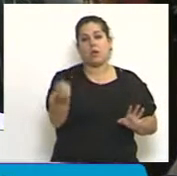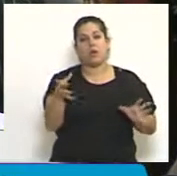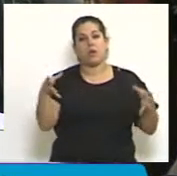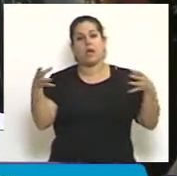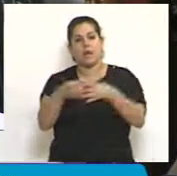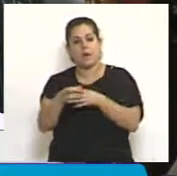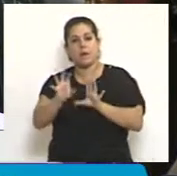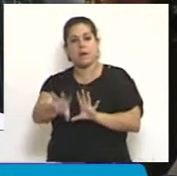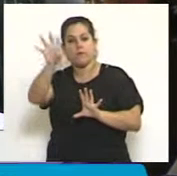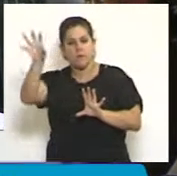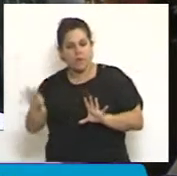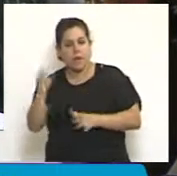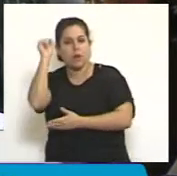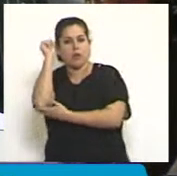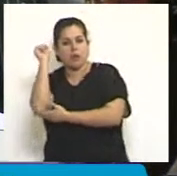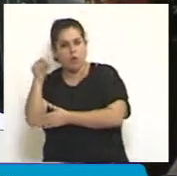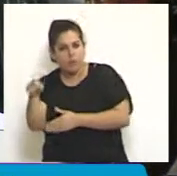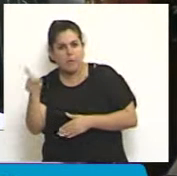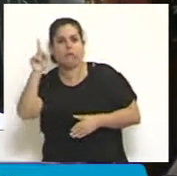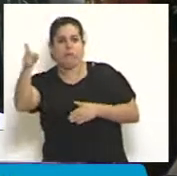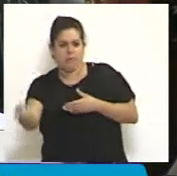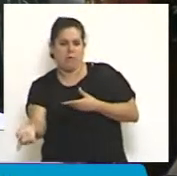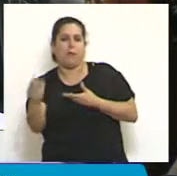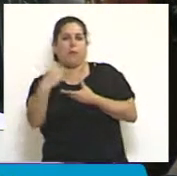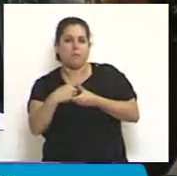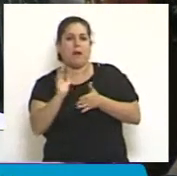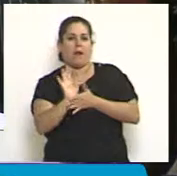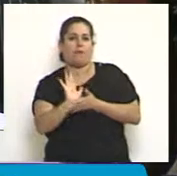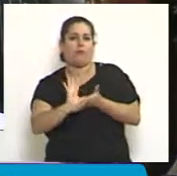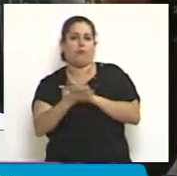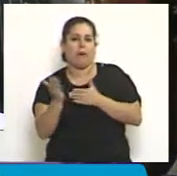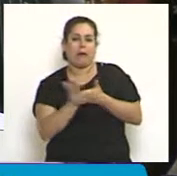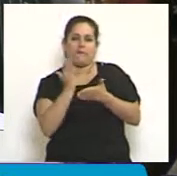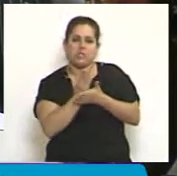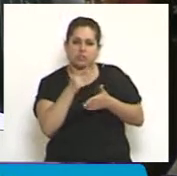la Corte, por competencia originaria, debiera intervenir,